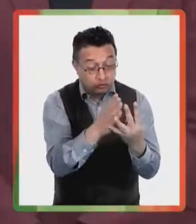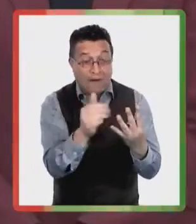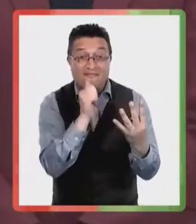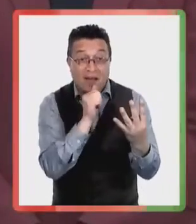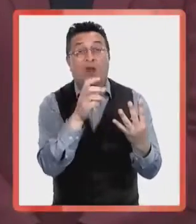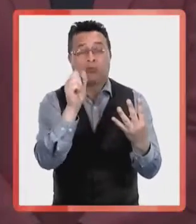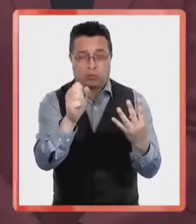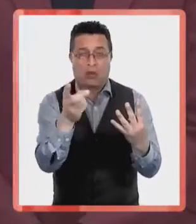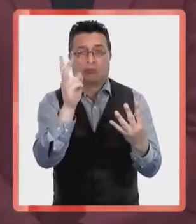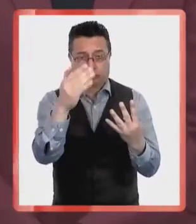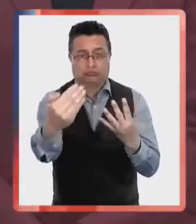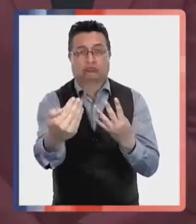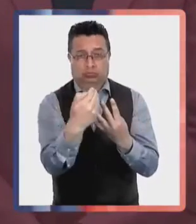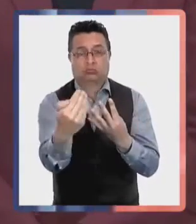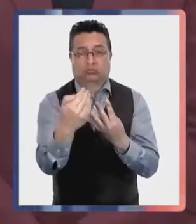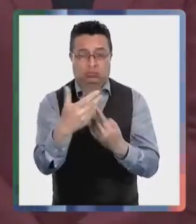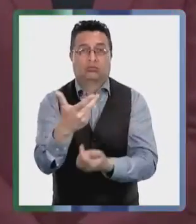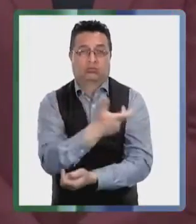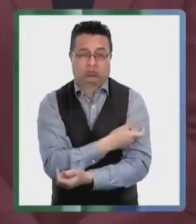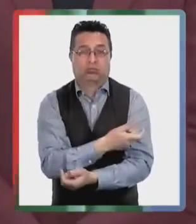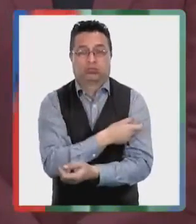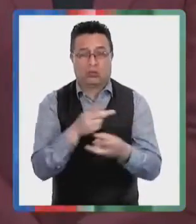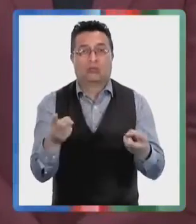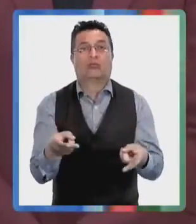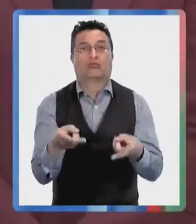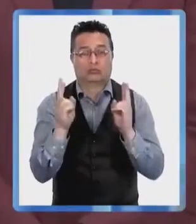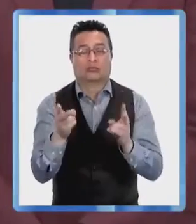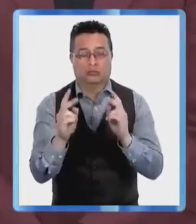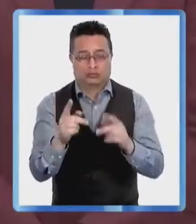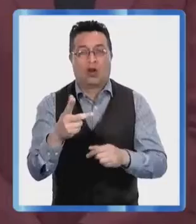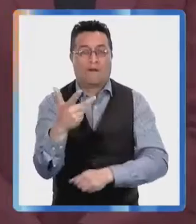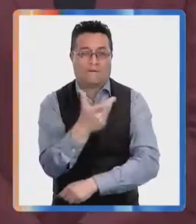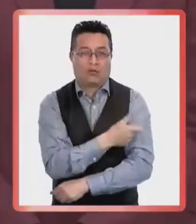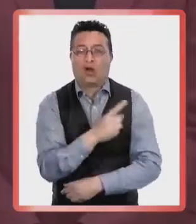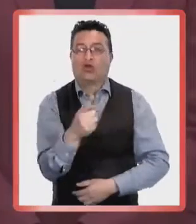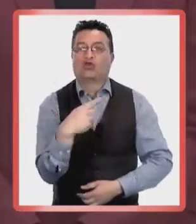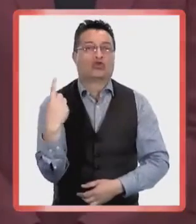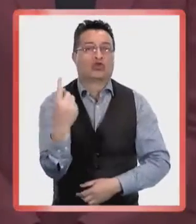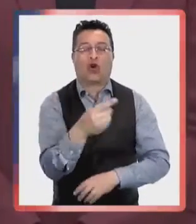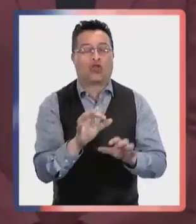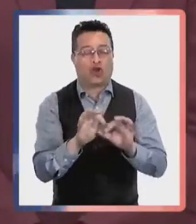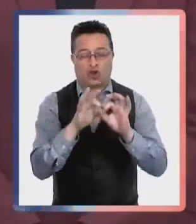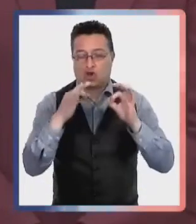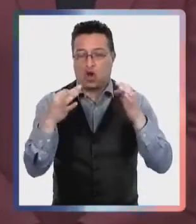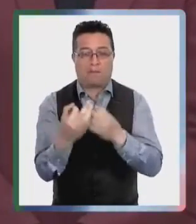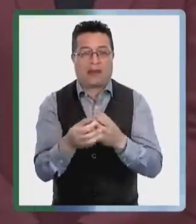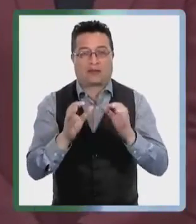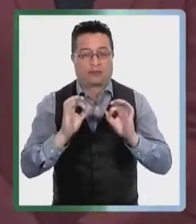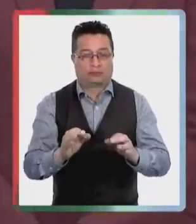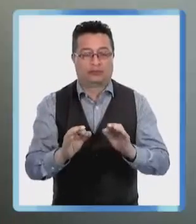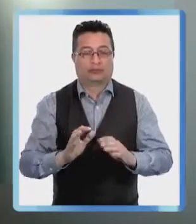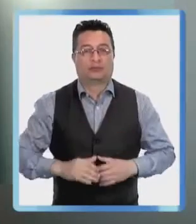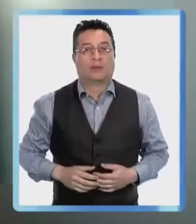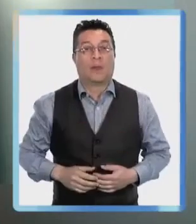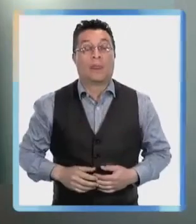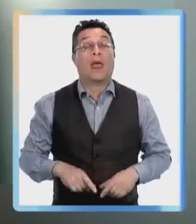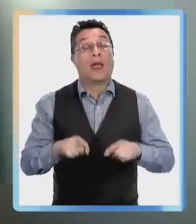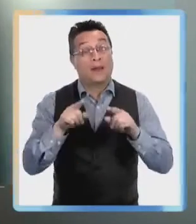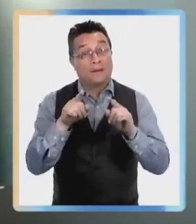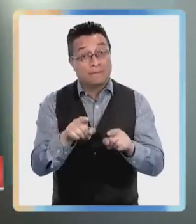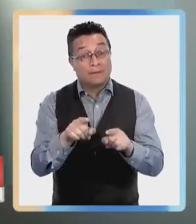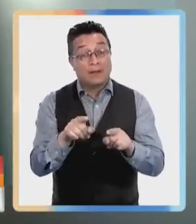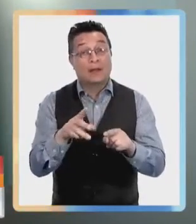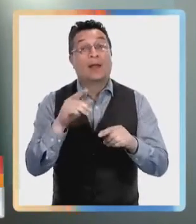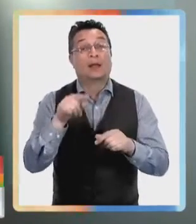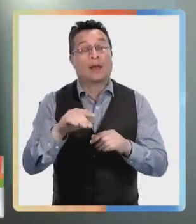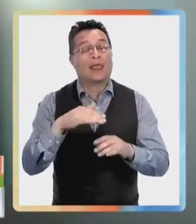seguirse vacunando. En los vacunatorios vamos a tener disponibilidad de la vacuna para que todos completen sus esquemas basales. Yo creo que